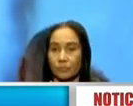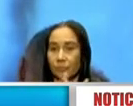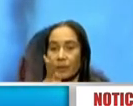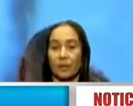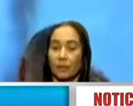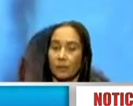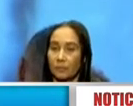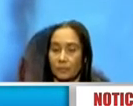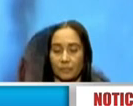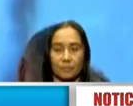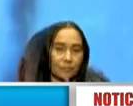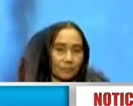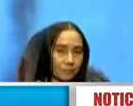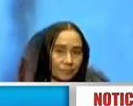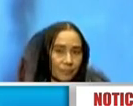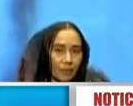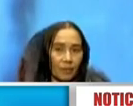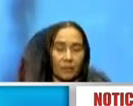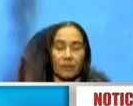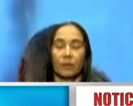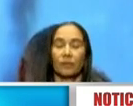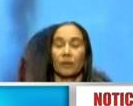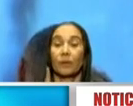cruceristas. Es decir,